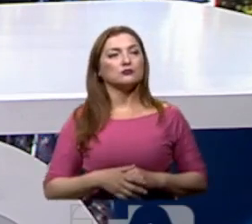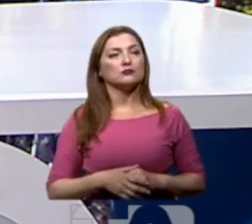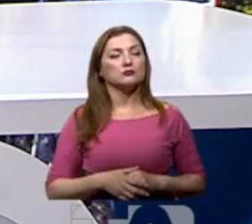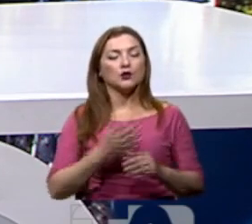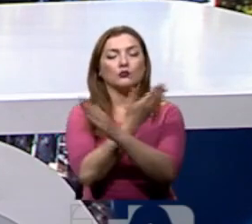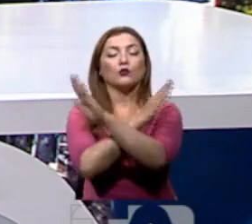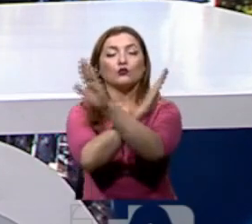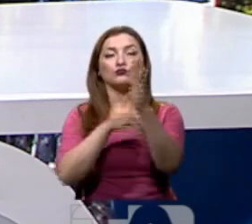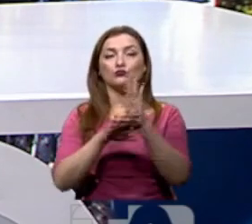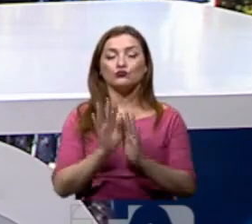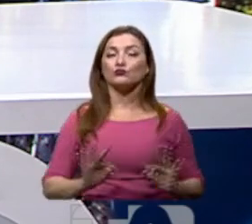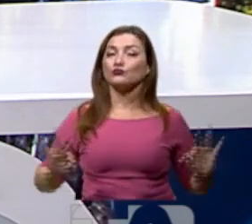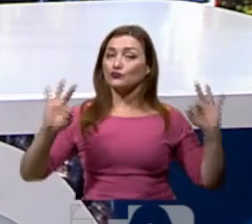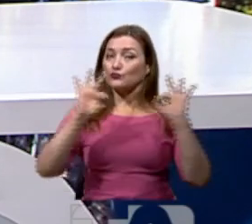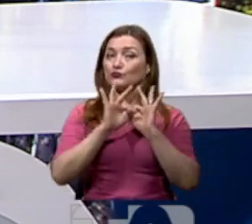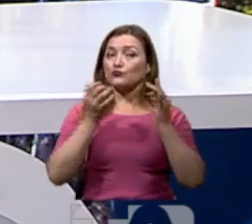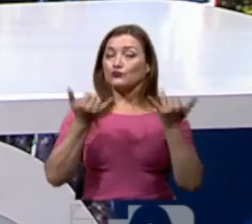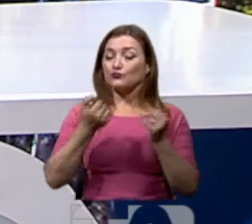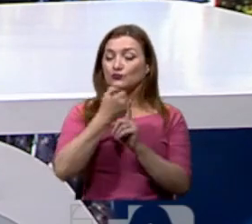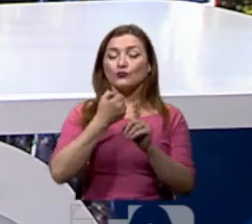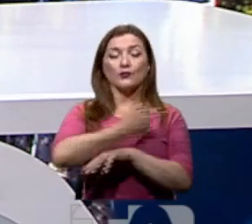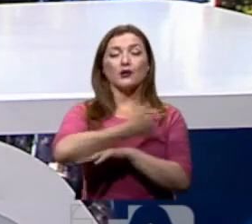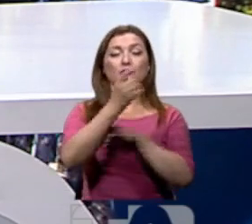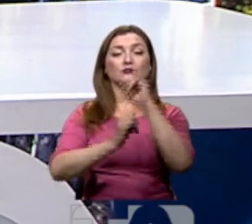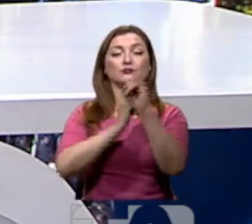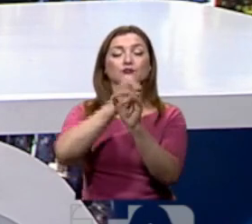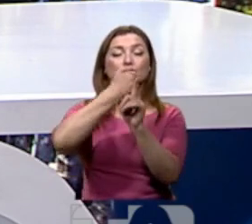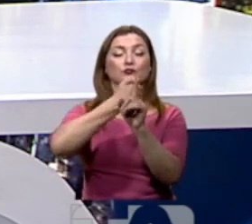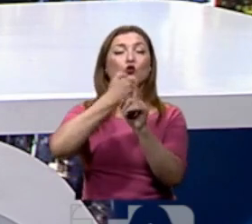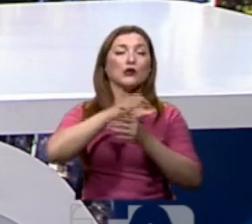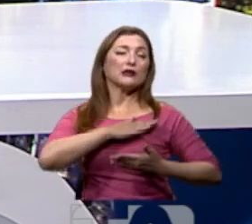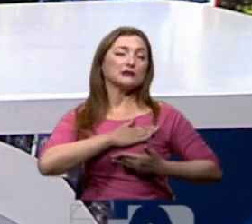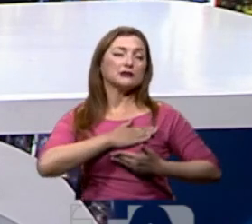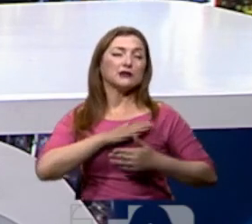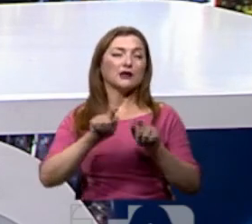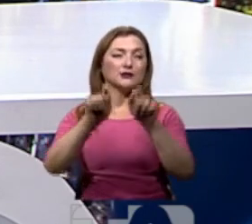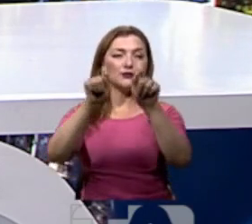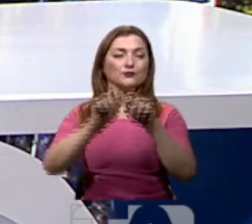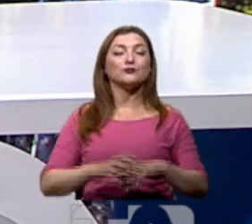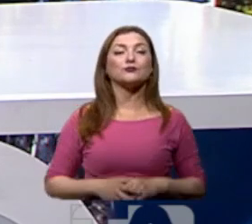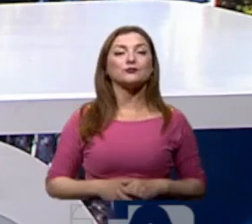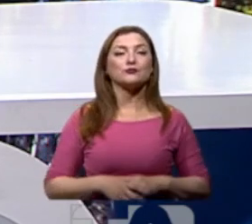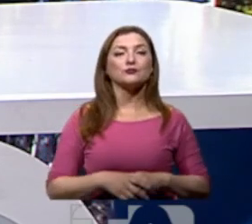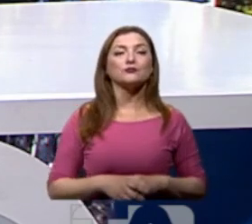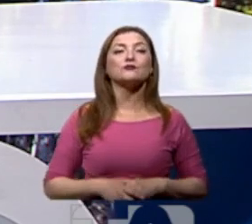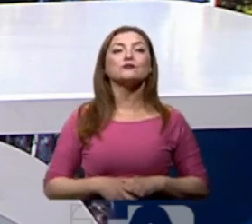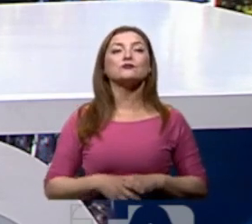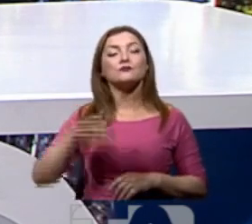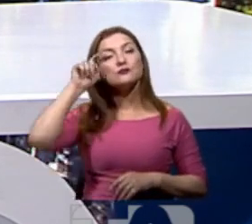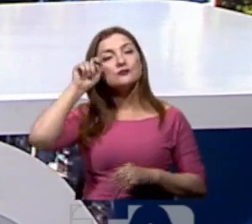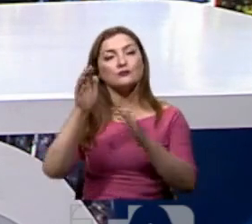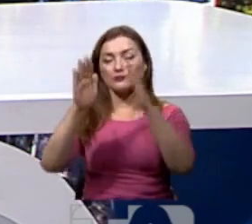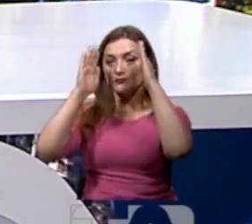La prevención es importante hoy en el Día de la Lucha, el Día Internacional de la Lucha contra el Cáncer de Mama. Así es, recordemos, estarán